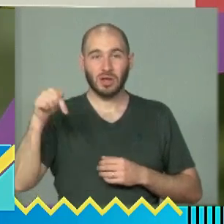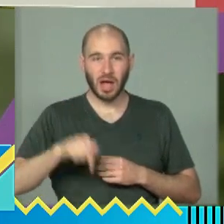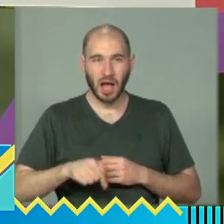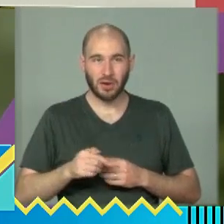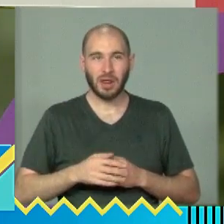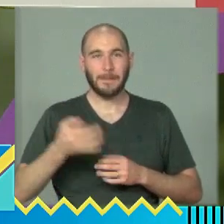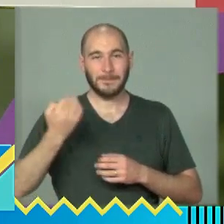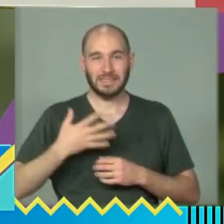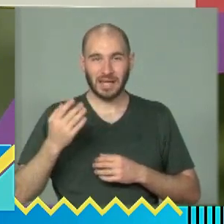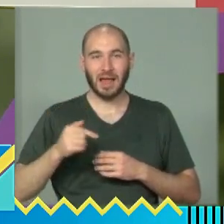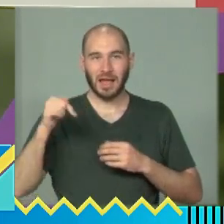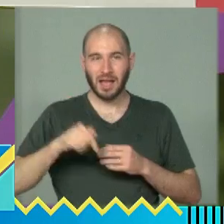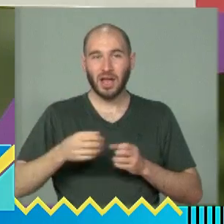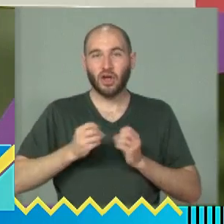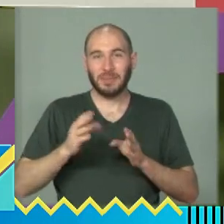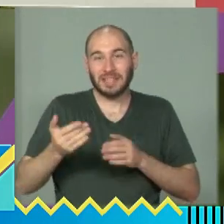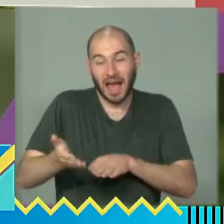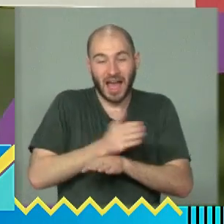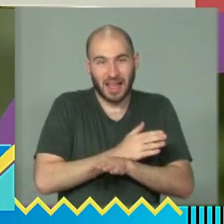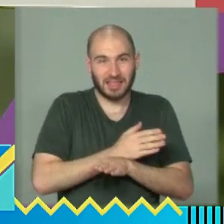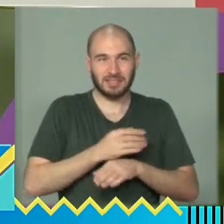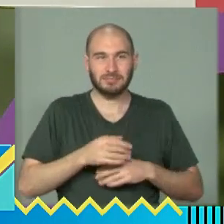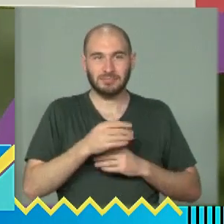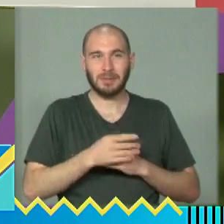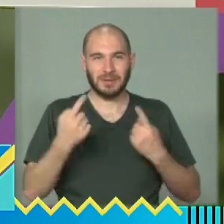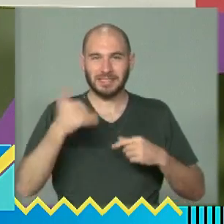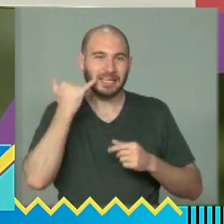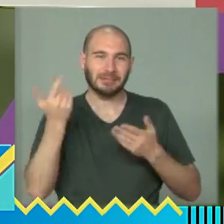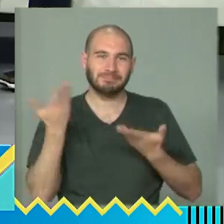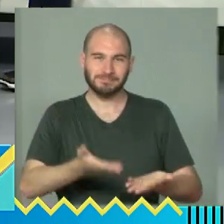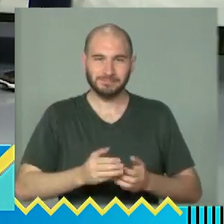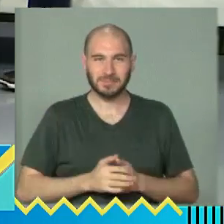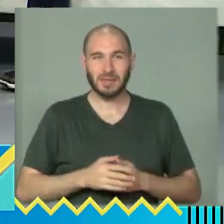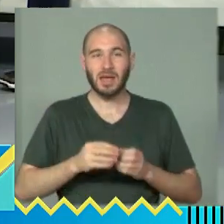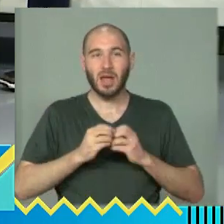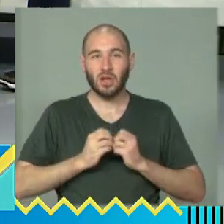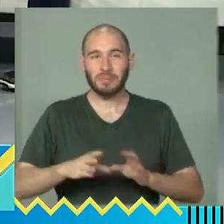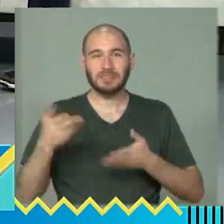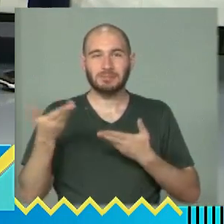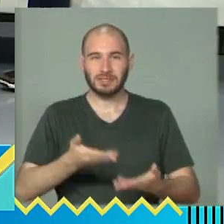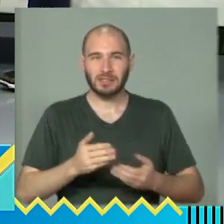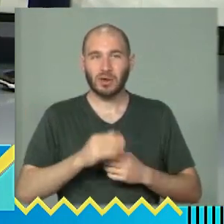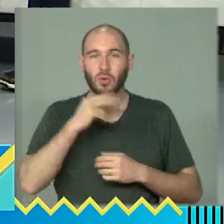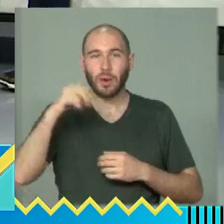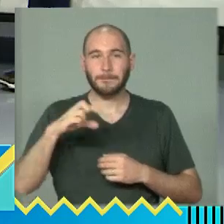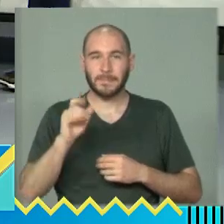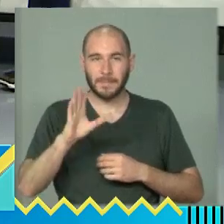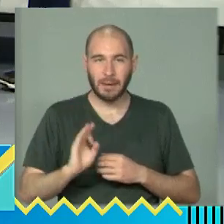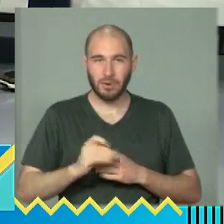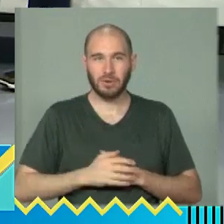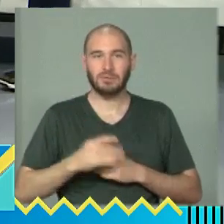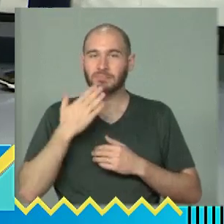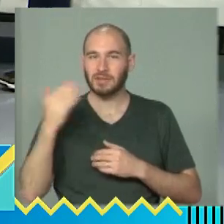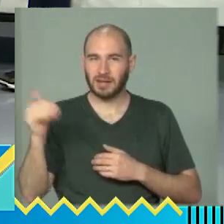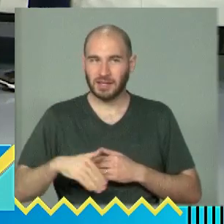viviendo como muy especial. Ya empezó ahí en el camarín con todo, pero ya está, listo, los presento. Vamos a empezar presentando a Juan Pablo Bustos. Muchísimas gracias,